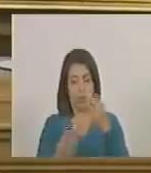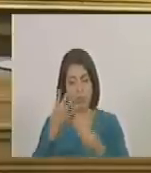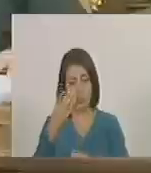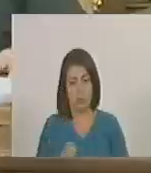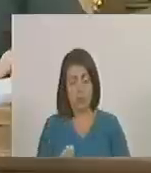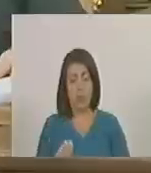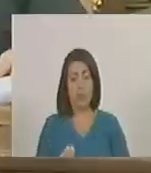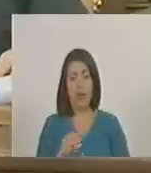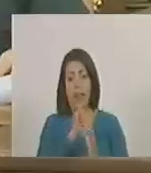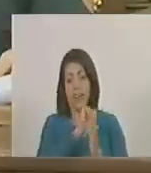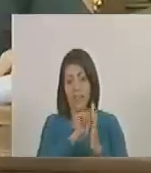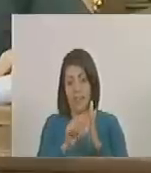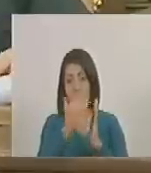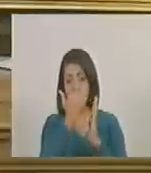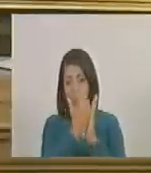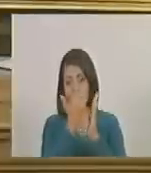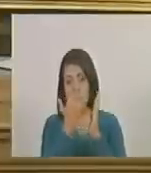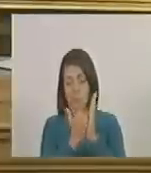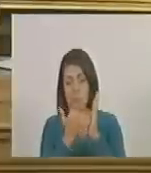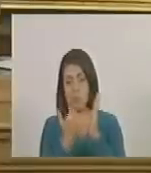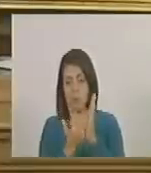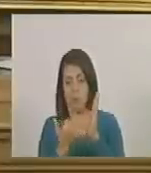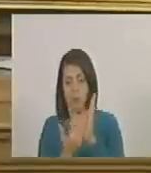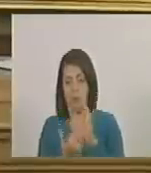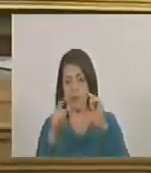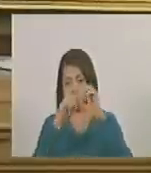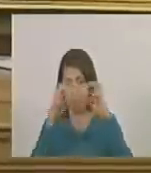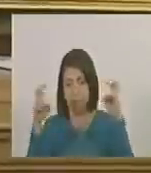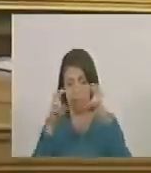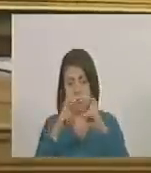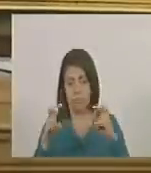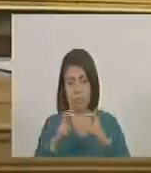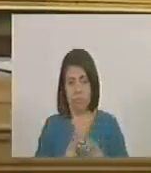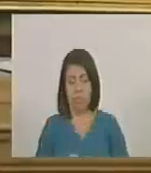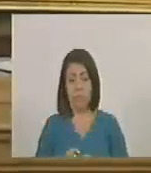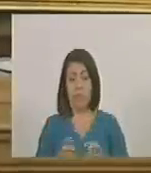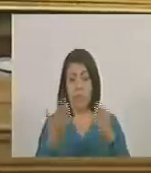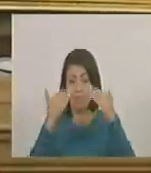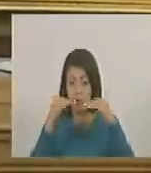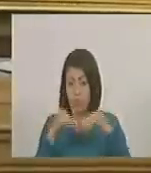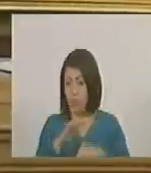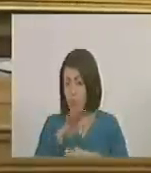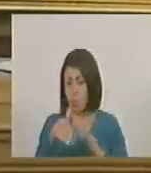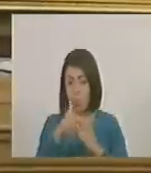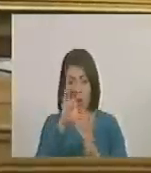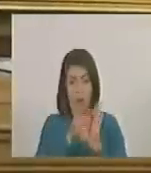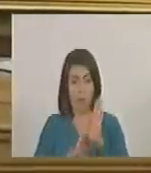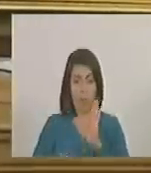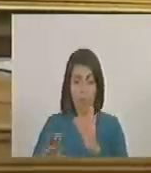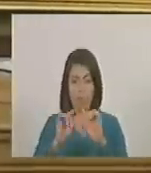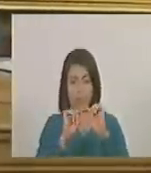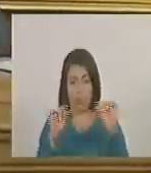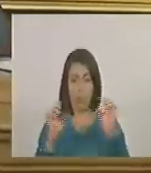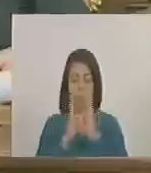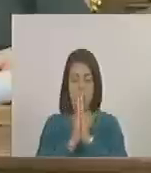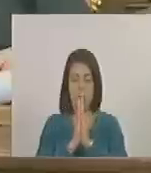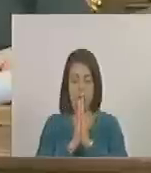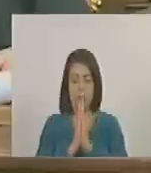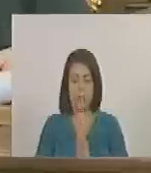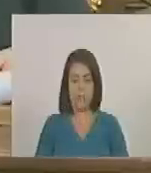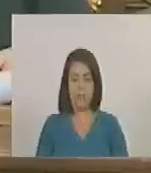comunales, artículo por artículo, así como las denominaciones correspondientes de los títulos, epígrafes, capítulos, acápites, por favor.